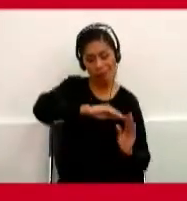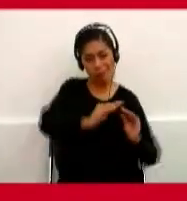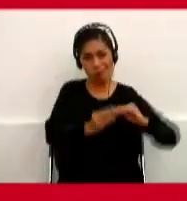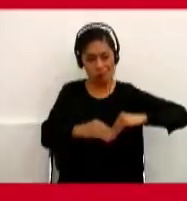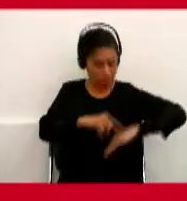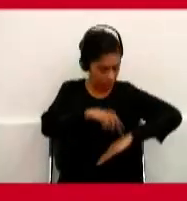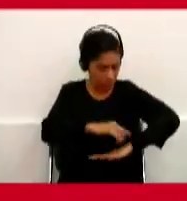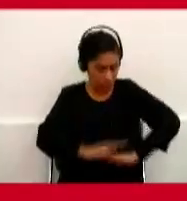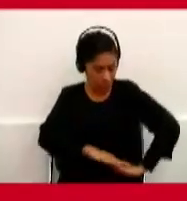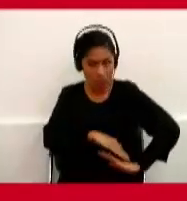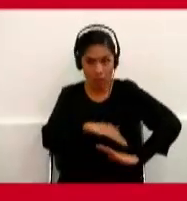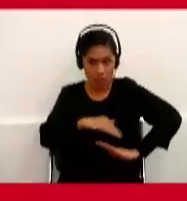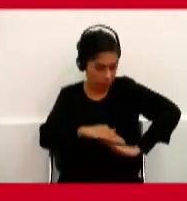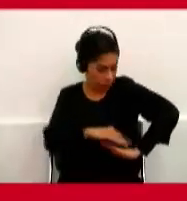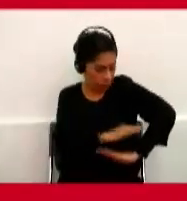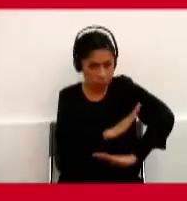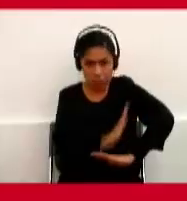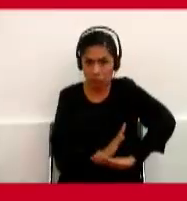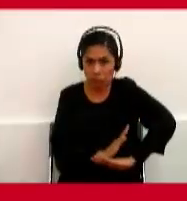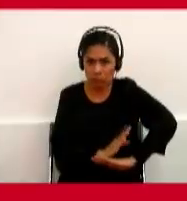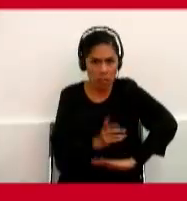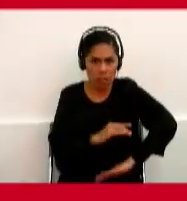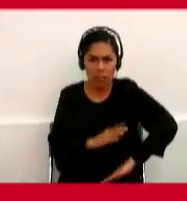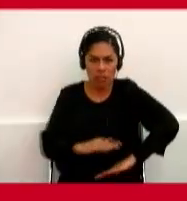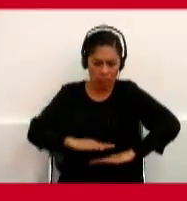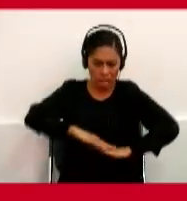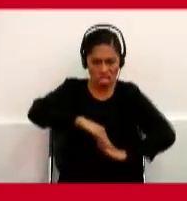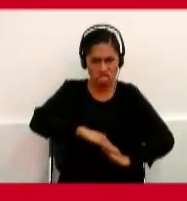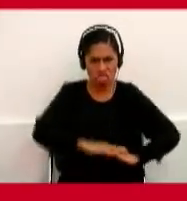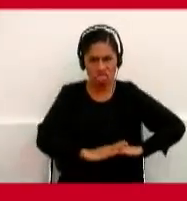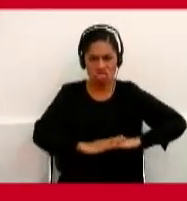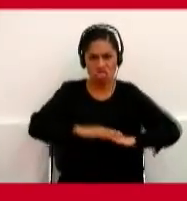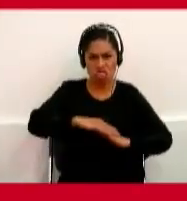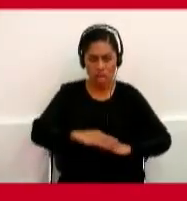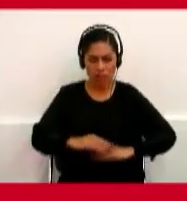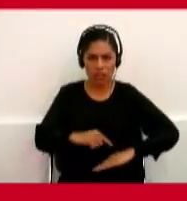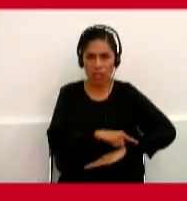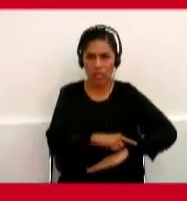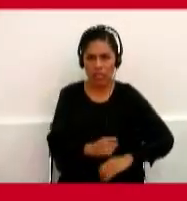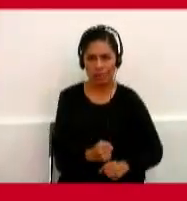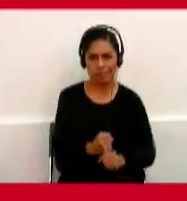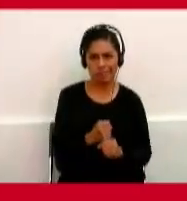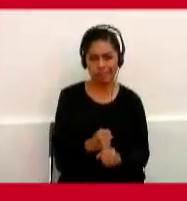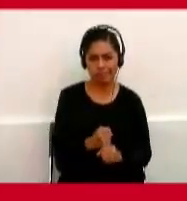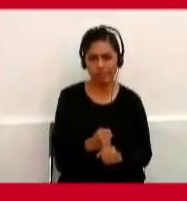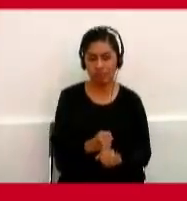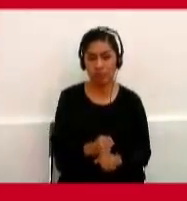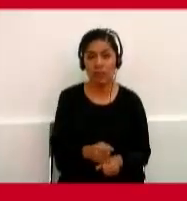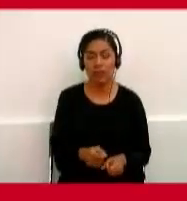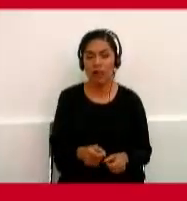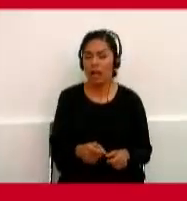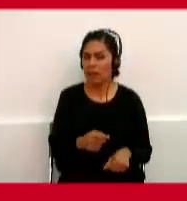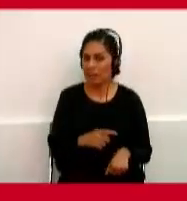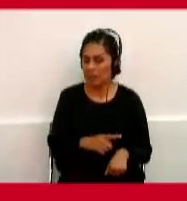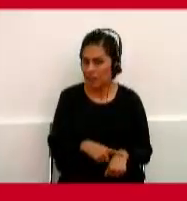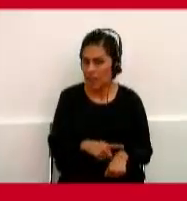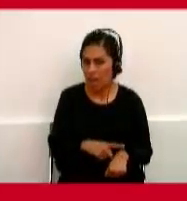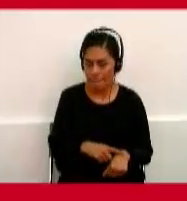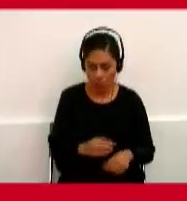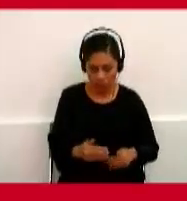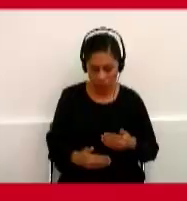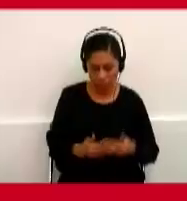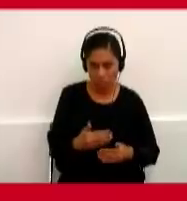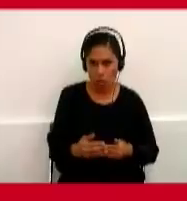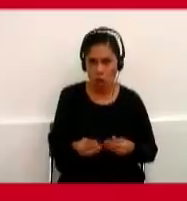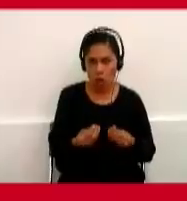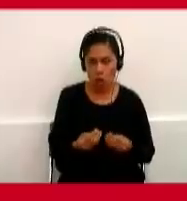Entonces, recomendaciones: asegurar el quiebre de la pared colgante, y segundo, a nivel operativo, es necesario mantener un estricto control en los tonelajes de